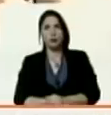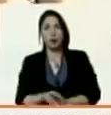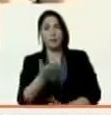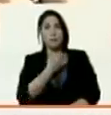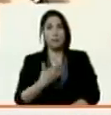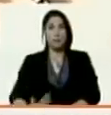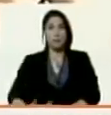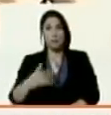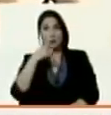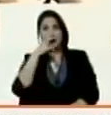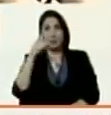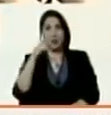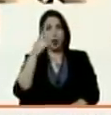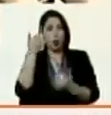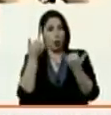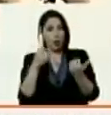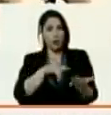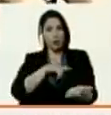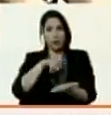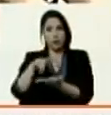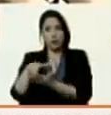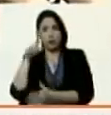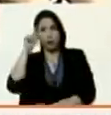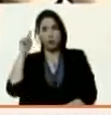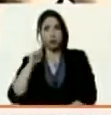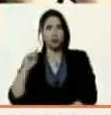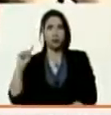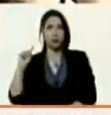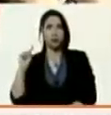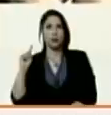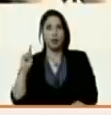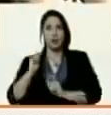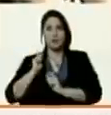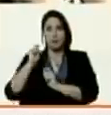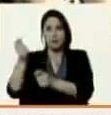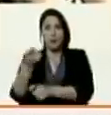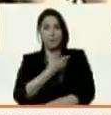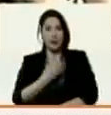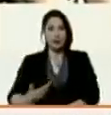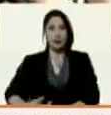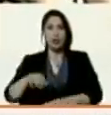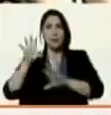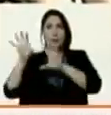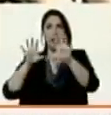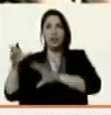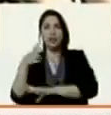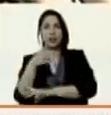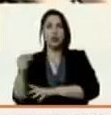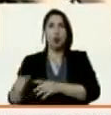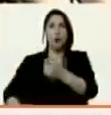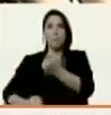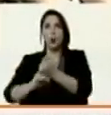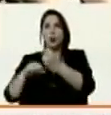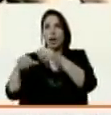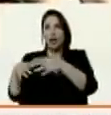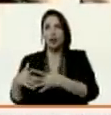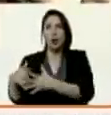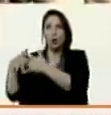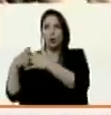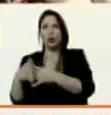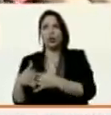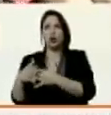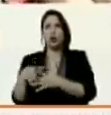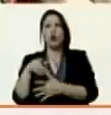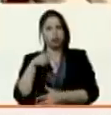nicolás maduro se encuentra en azerbayán entregará la presidencia del movimiento de países no alineados su apreciación del trabajo que se hizo durante